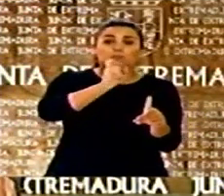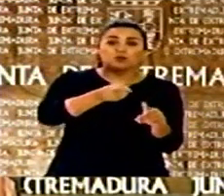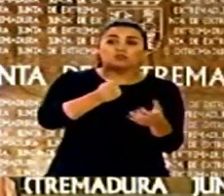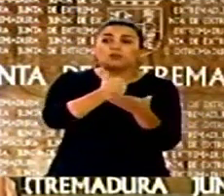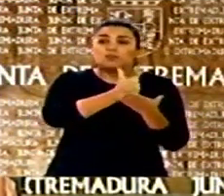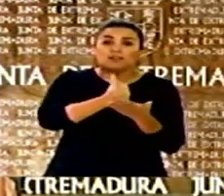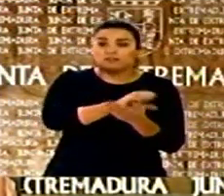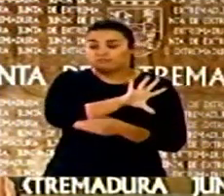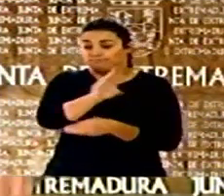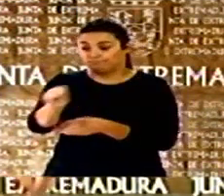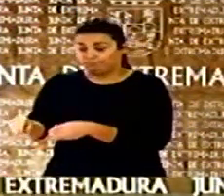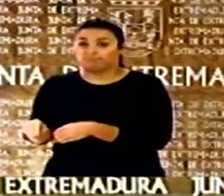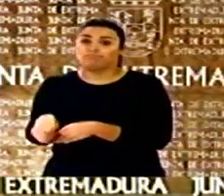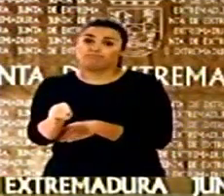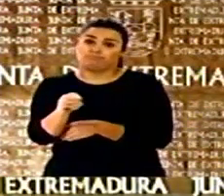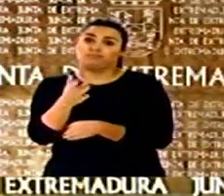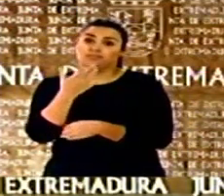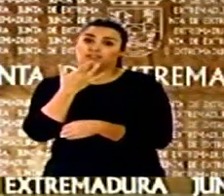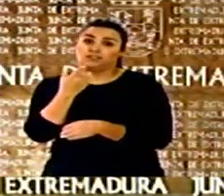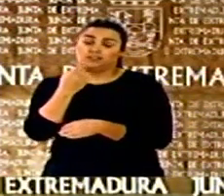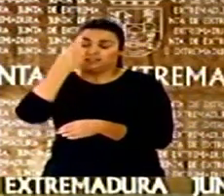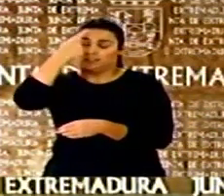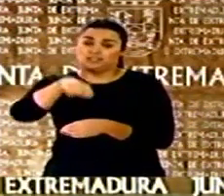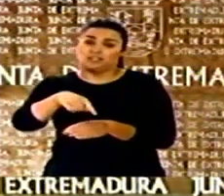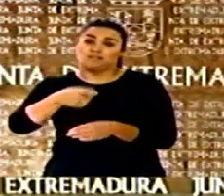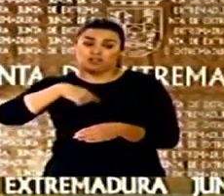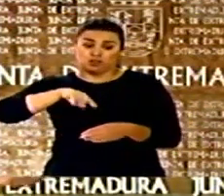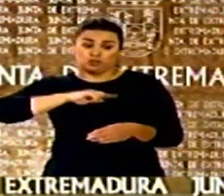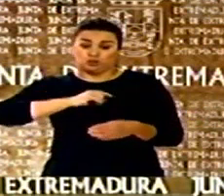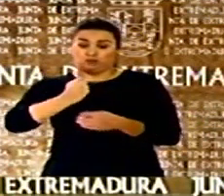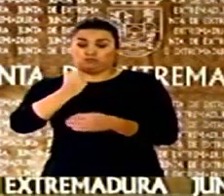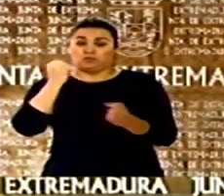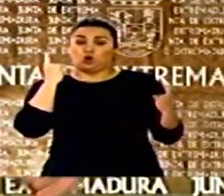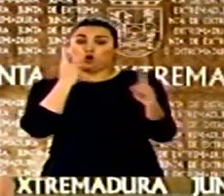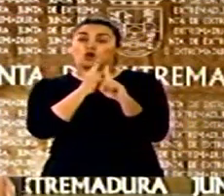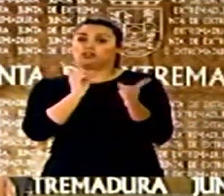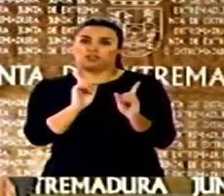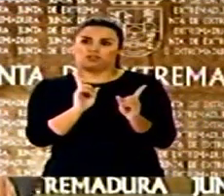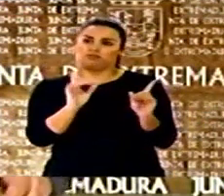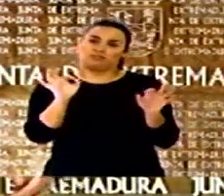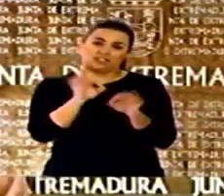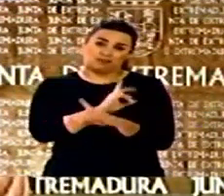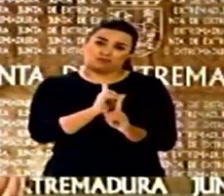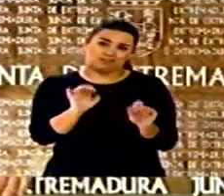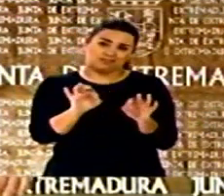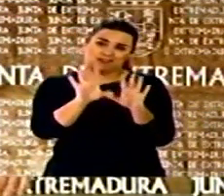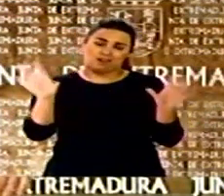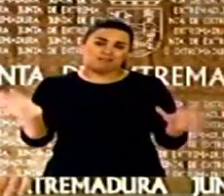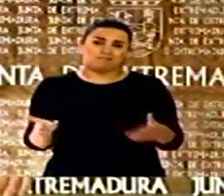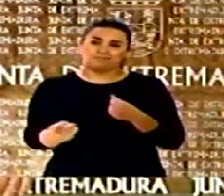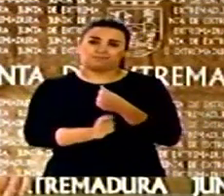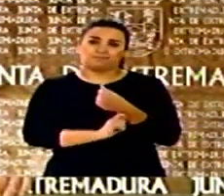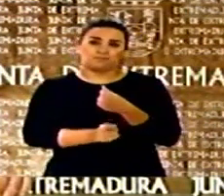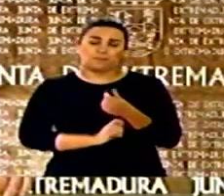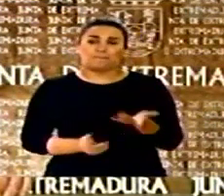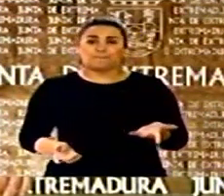son los que deciden las elecciones, que son los que finalmente dan las mayorías, es un absoluto error.